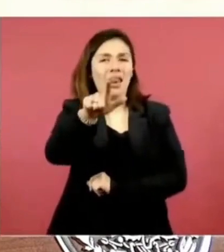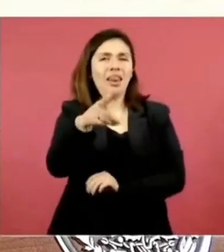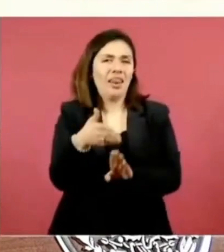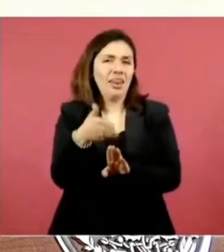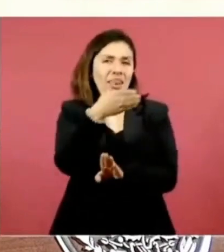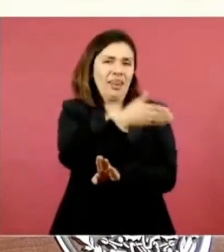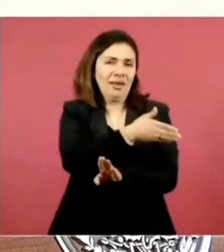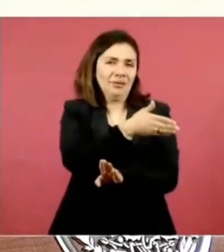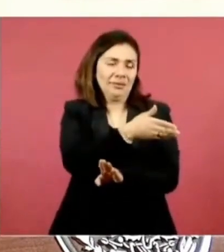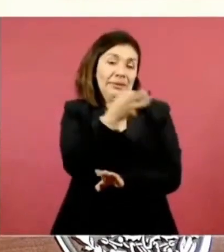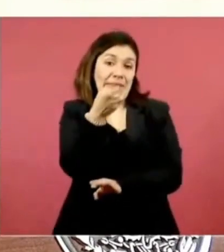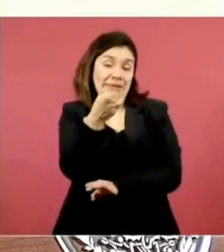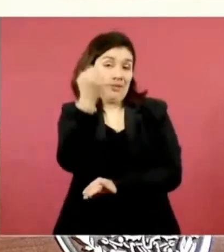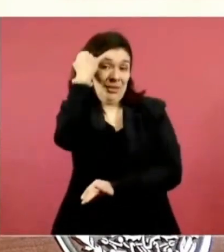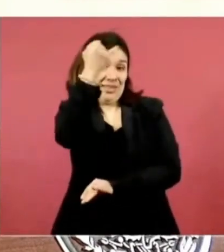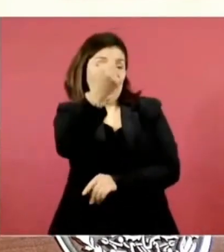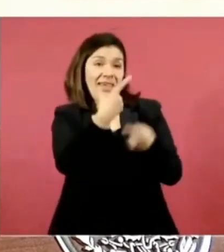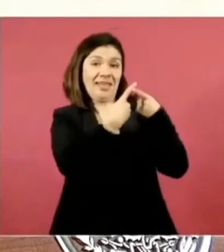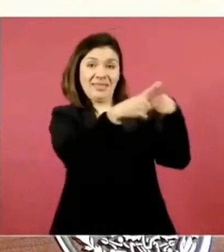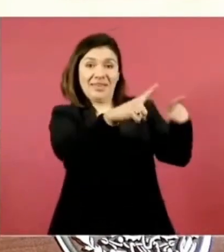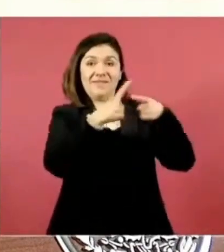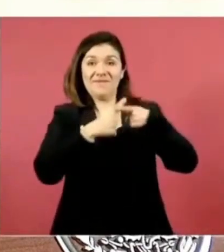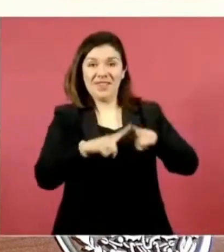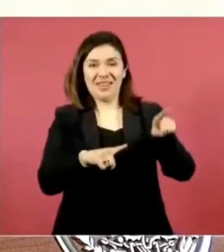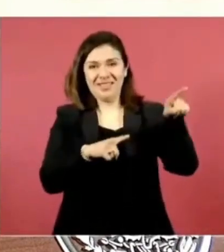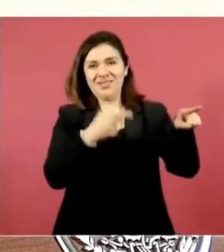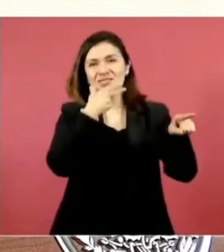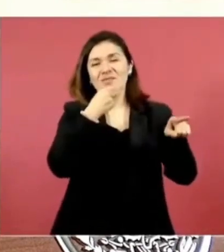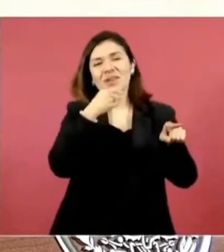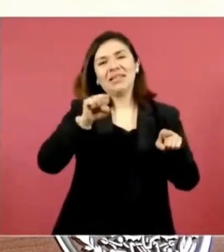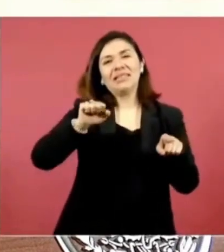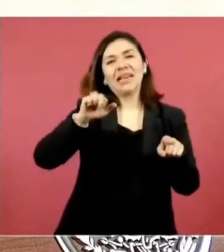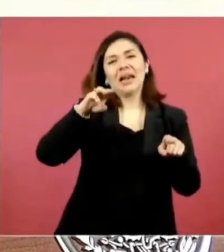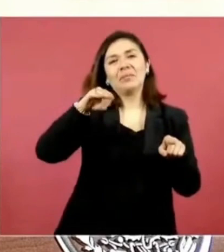nuestro amigo Sarmiento,